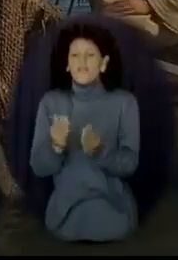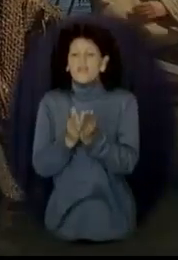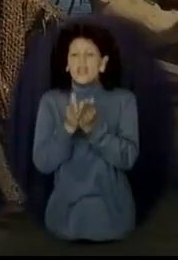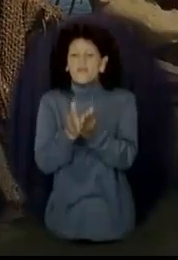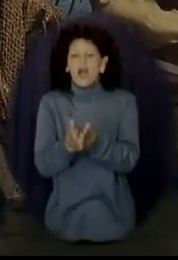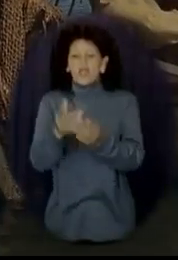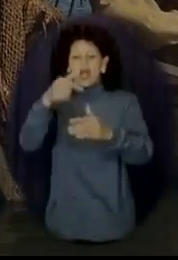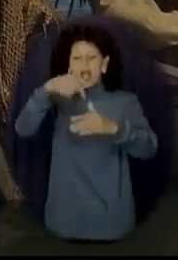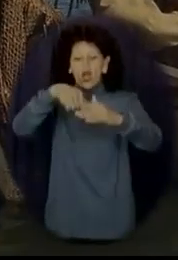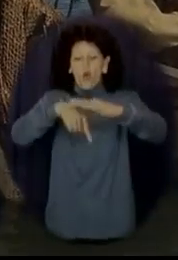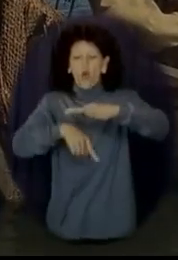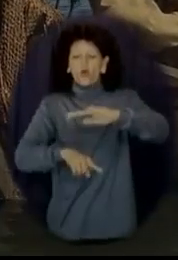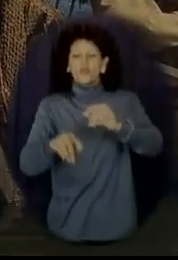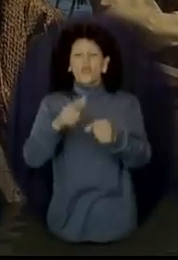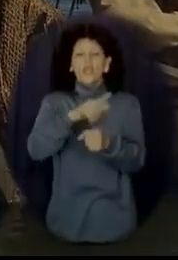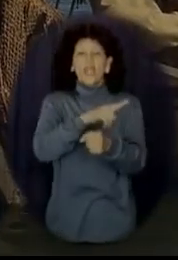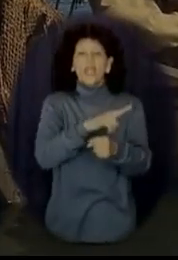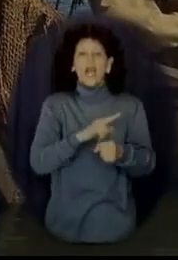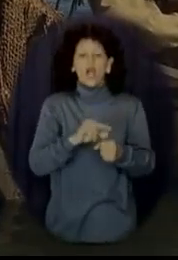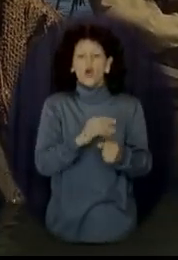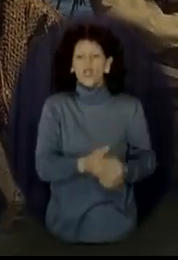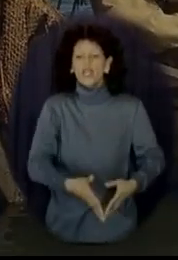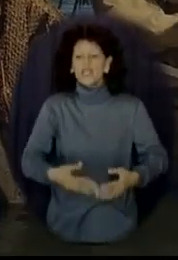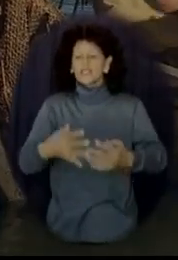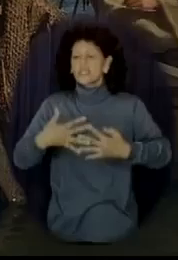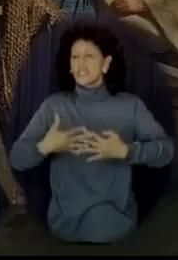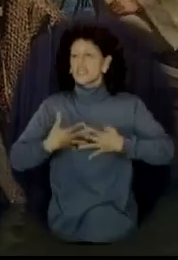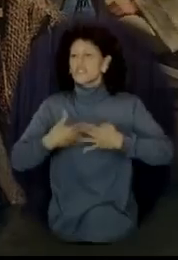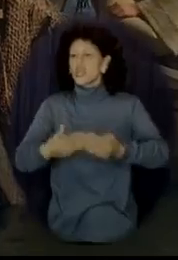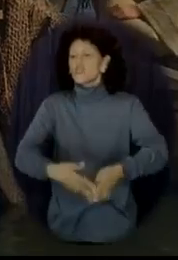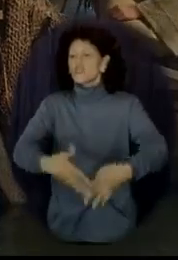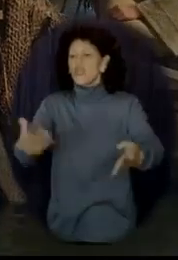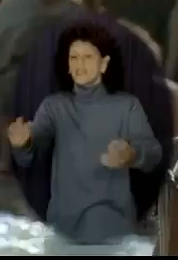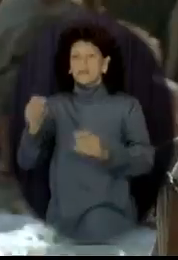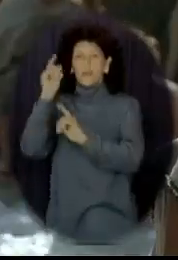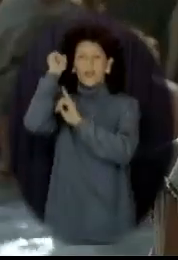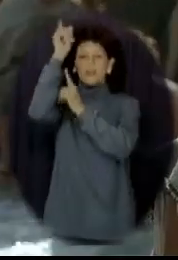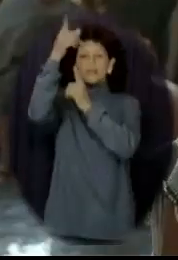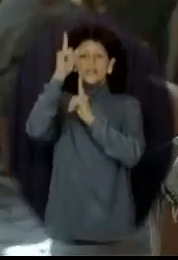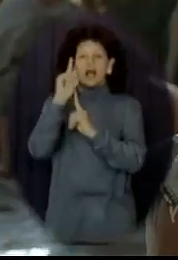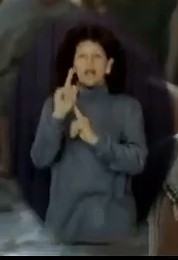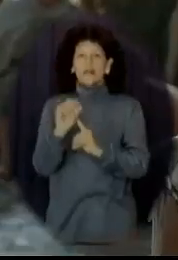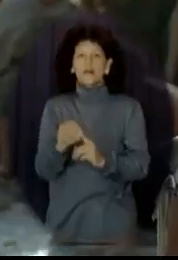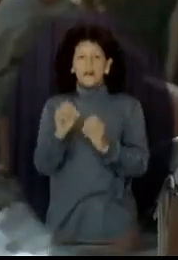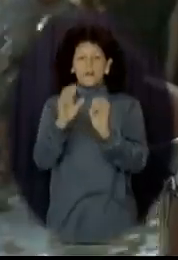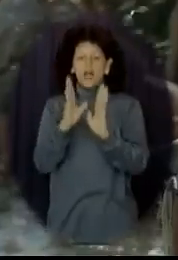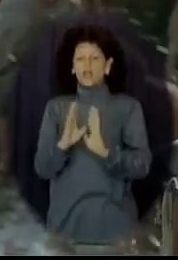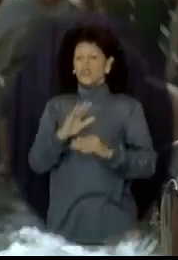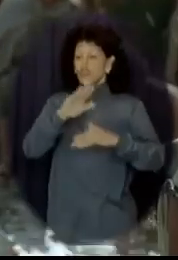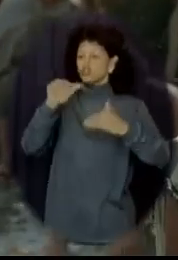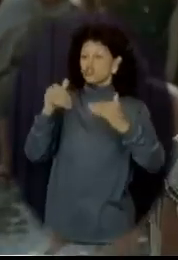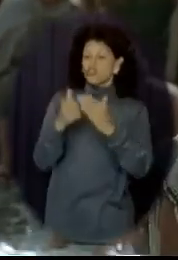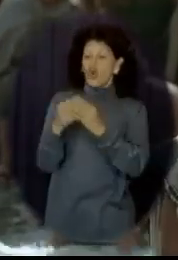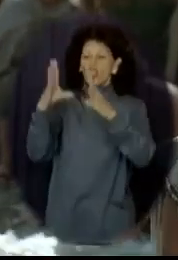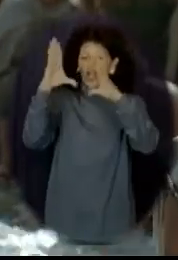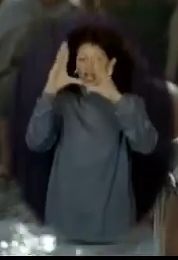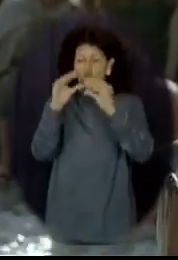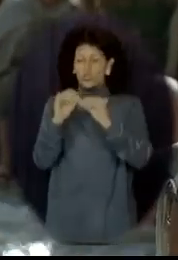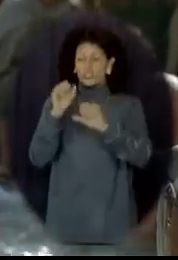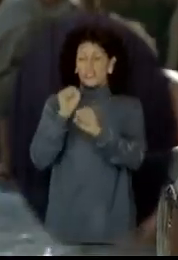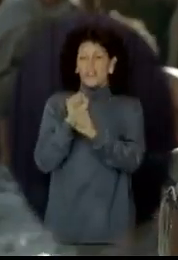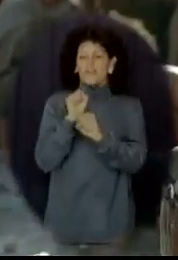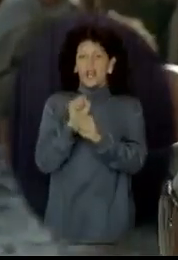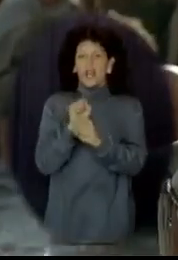Lleven la barca a la parte honda del lago. Y echen allí sus redes para pescar. Oh, maestro,